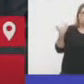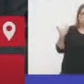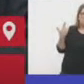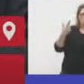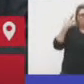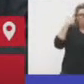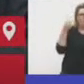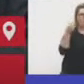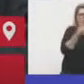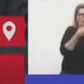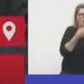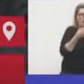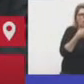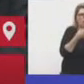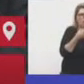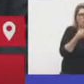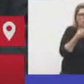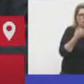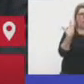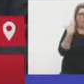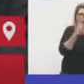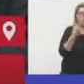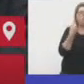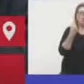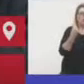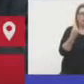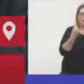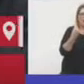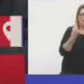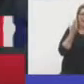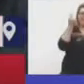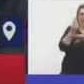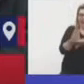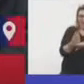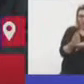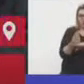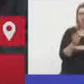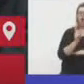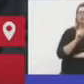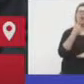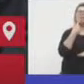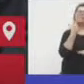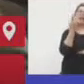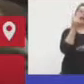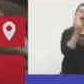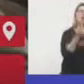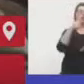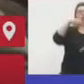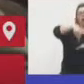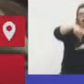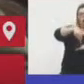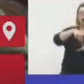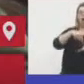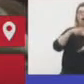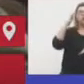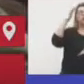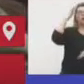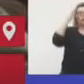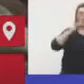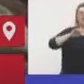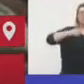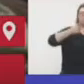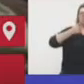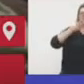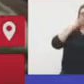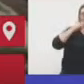que tiene a la gente sumida en la desesperanza. Tiene una voluntad de salir fantástica, pero tienen la desesperanza de sentir que está siempre empantanados en el